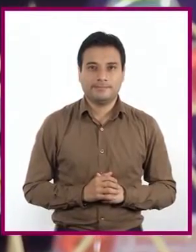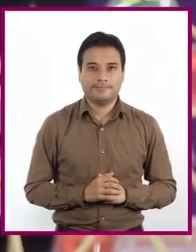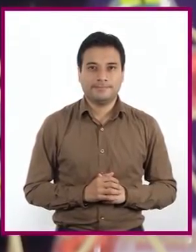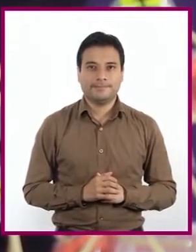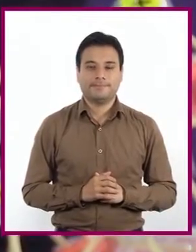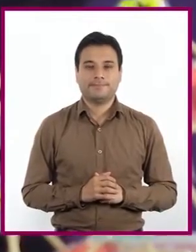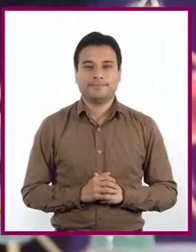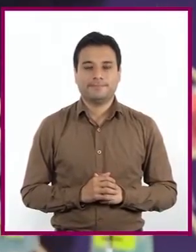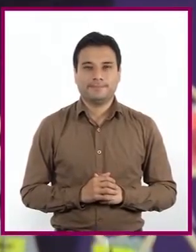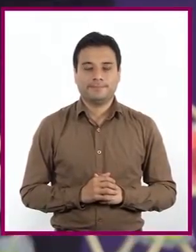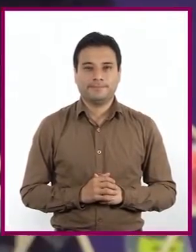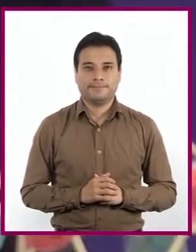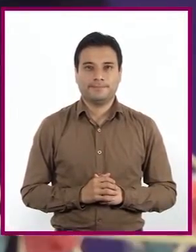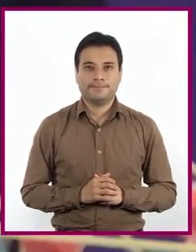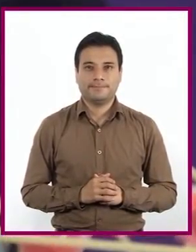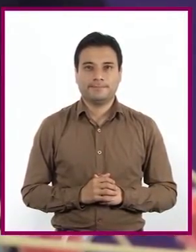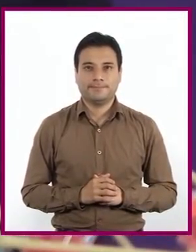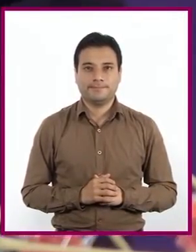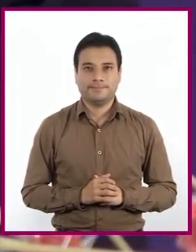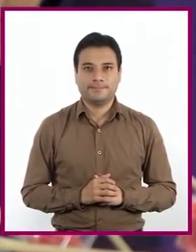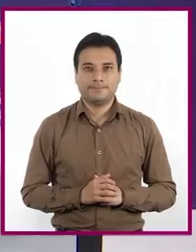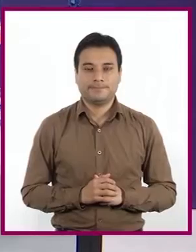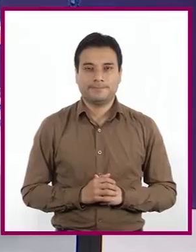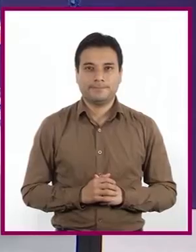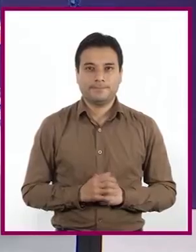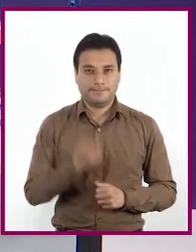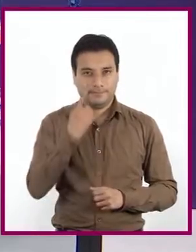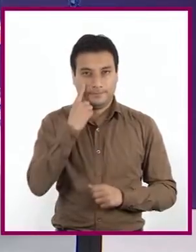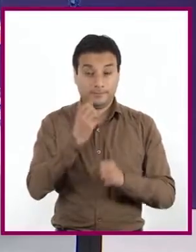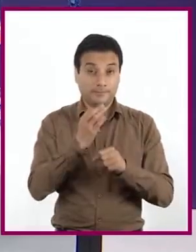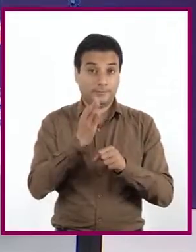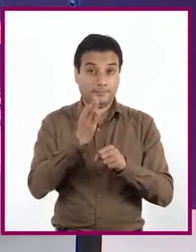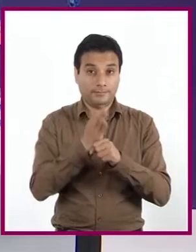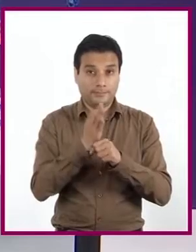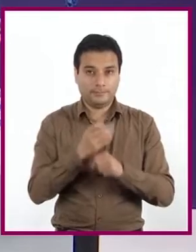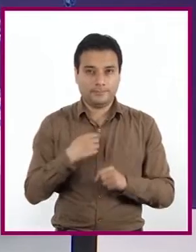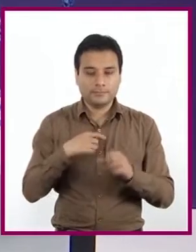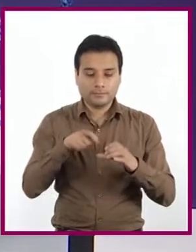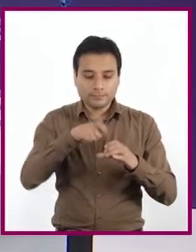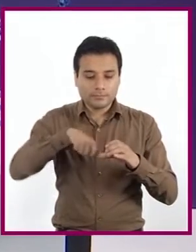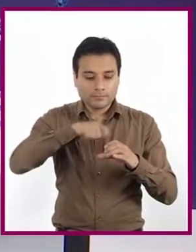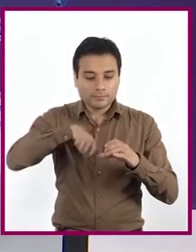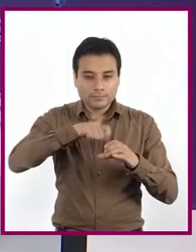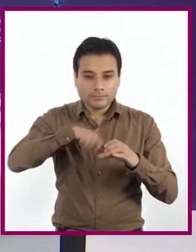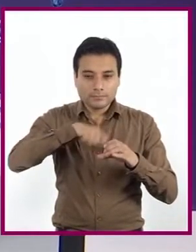Ahora le vamos a mover para que se disuelva.